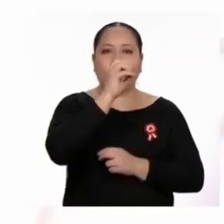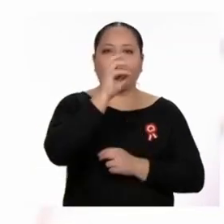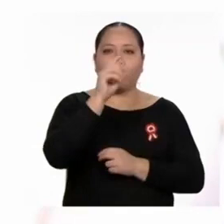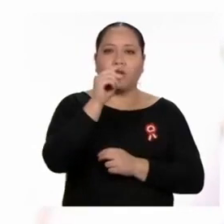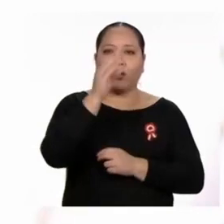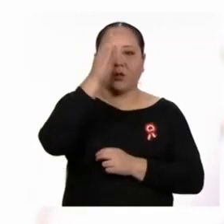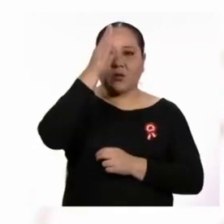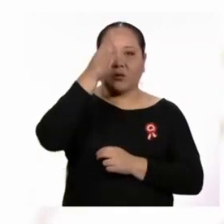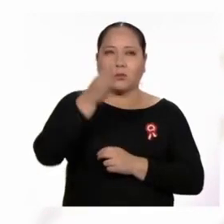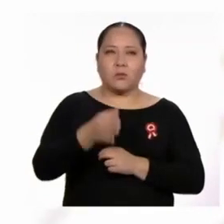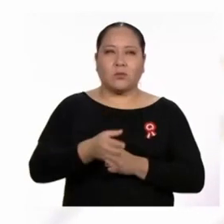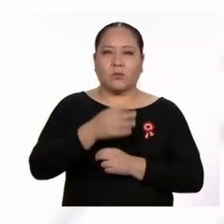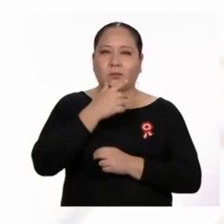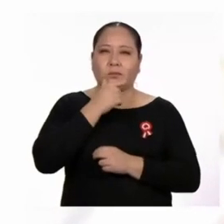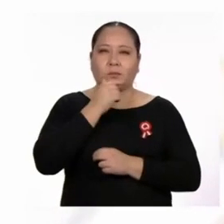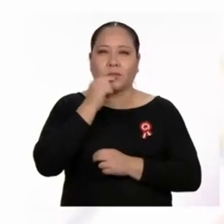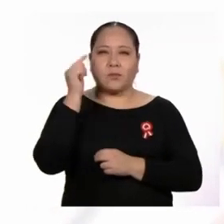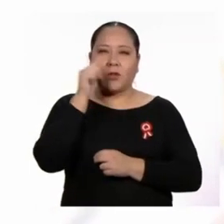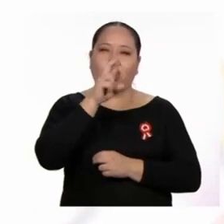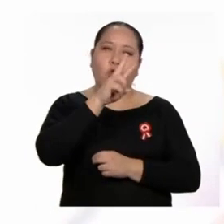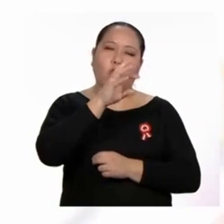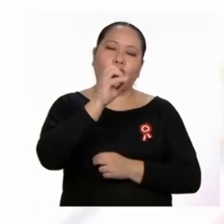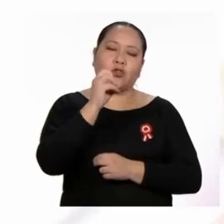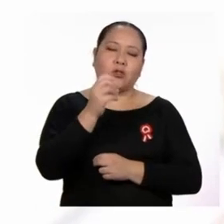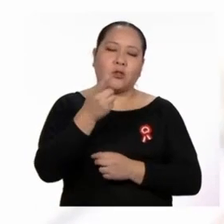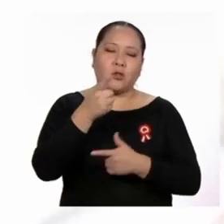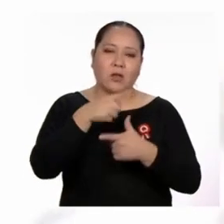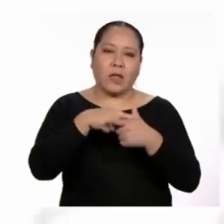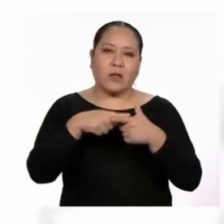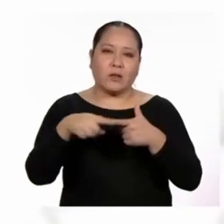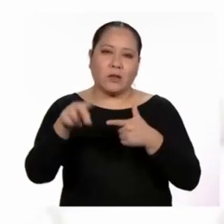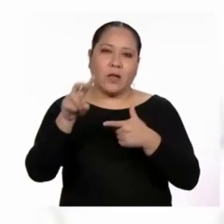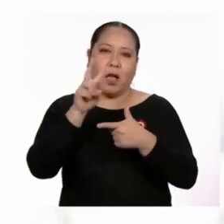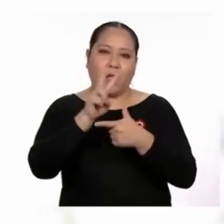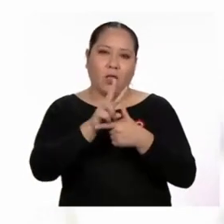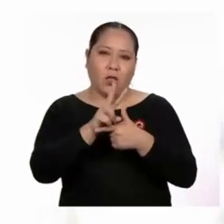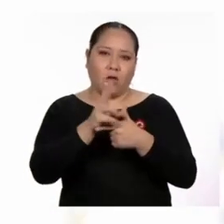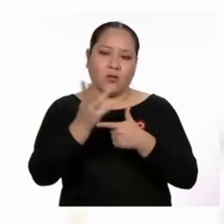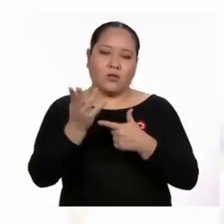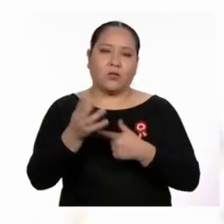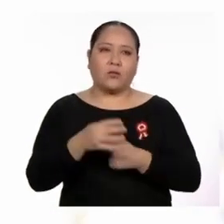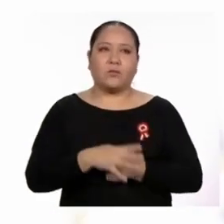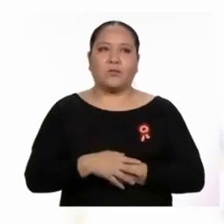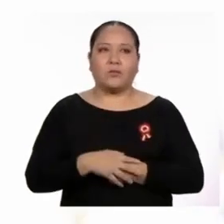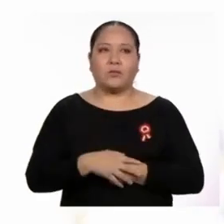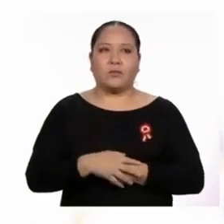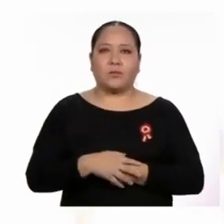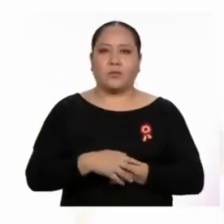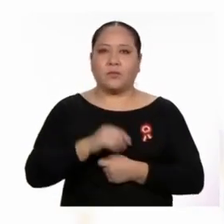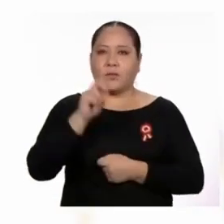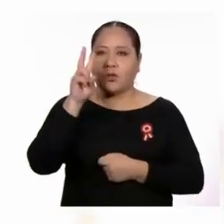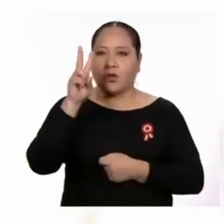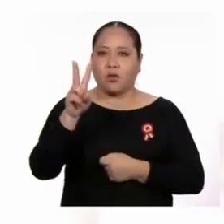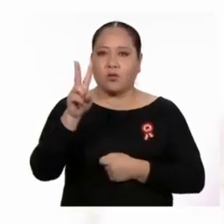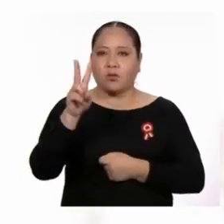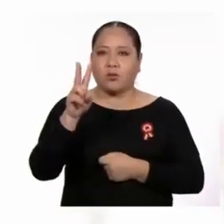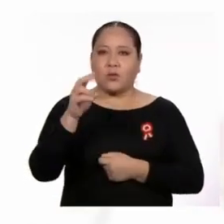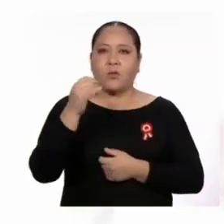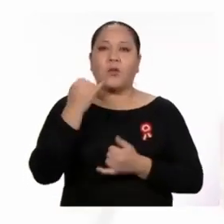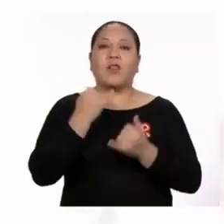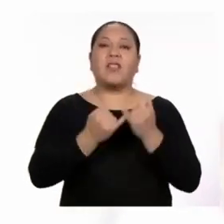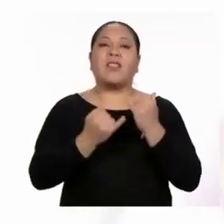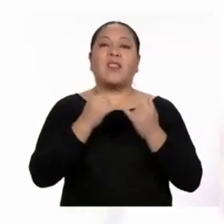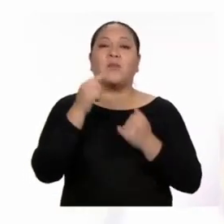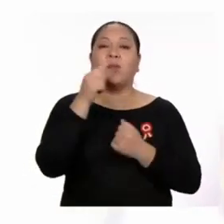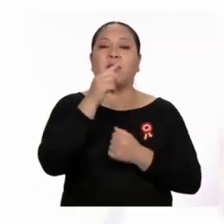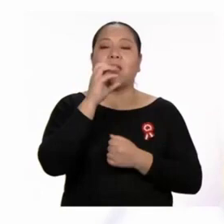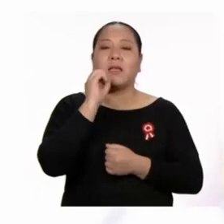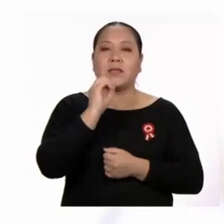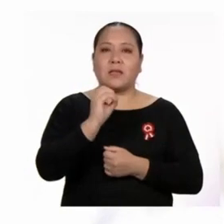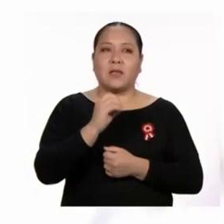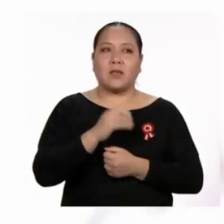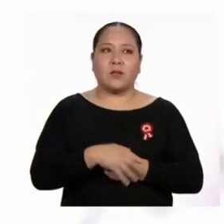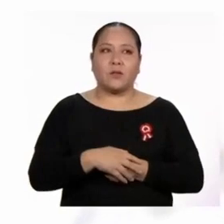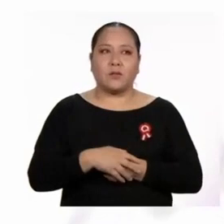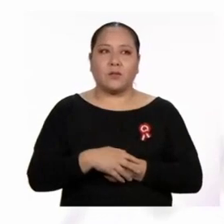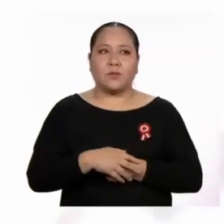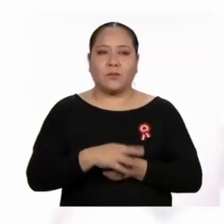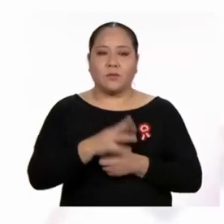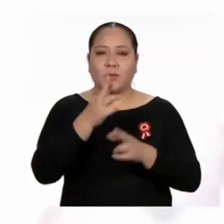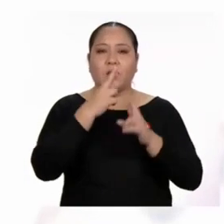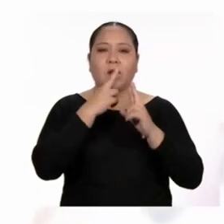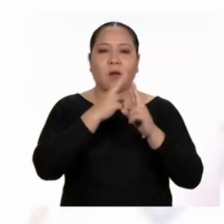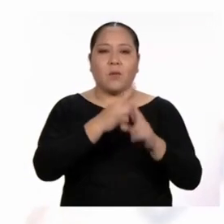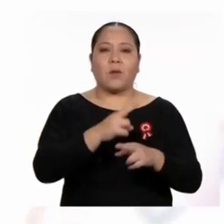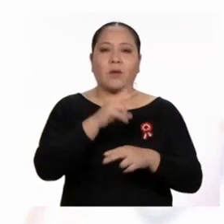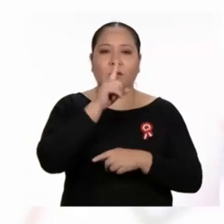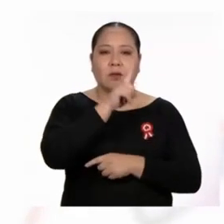un solo ojo vemos que 200 es divisible por 2, porque termina en 0. Como